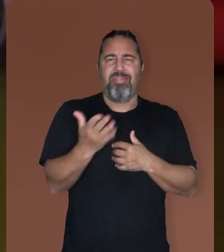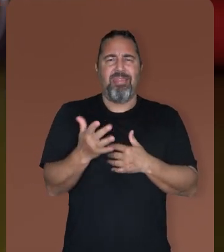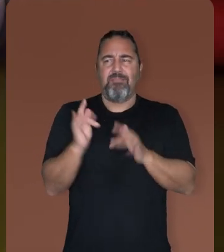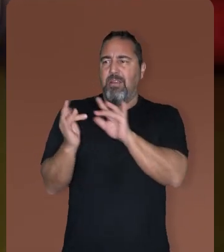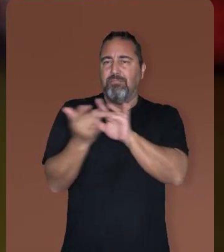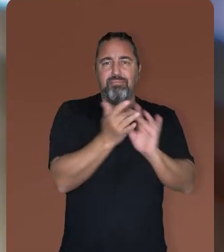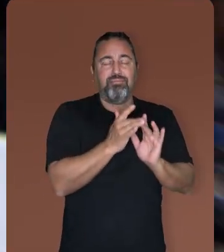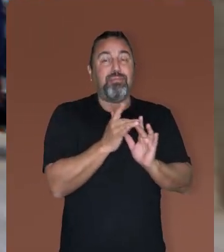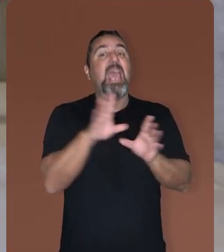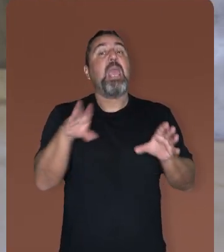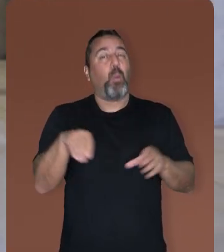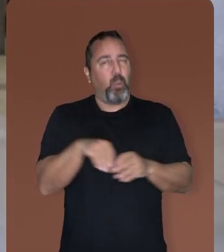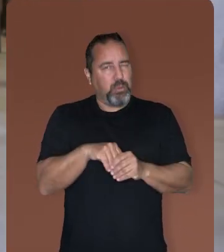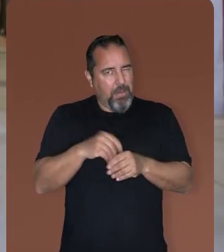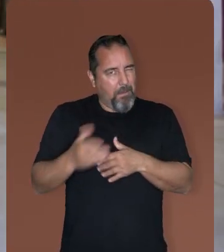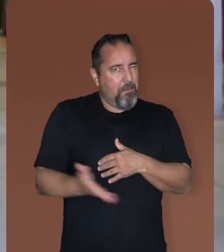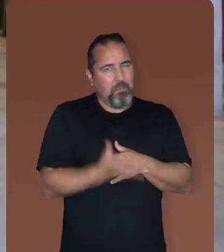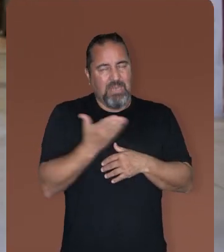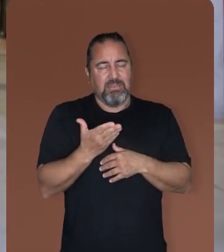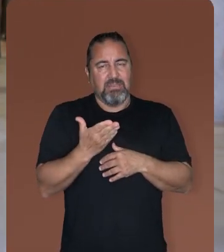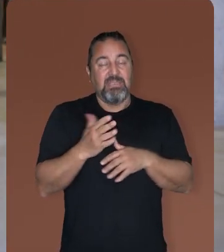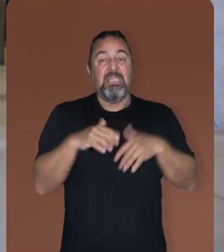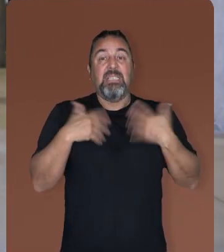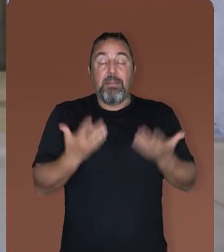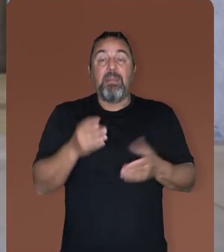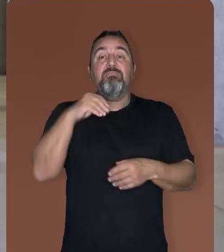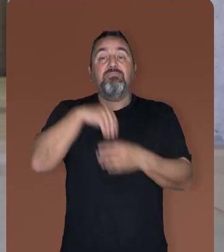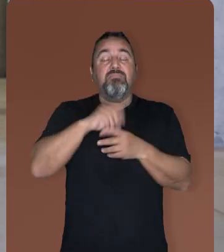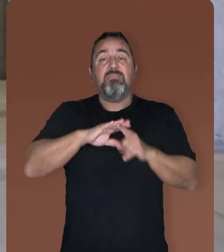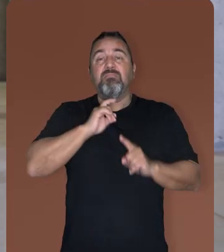cara a unha sociedade máis conectada e inclusiva.